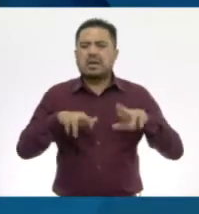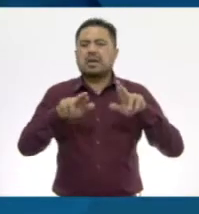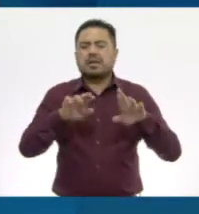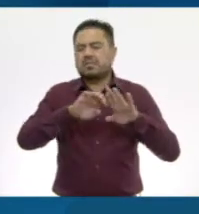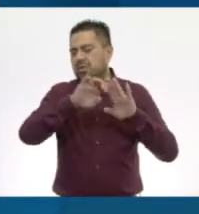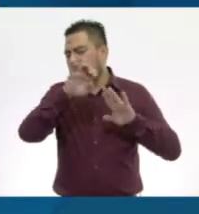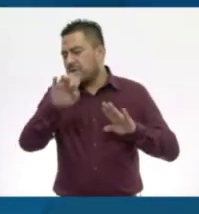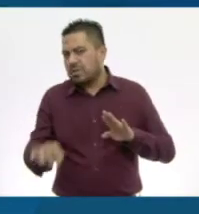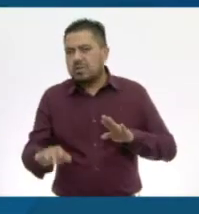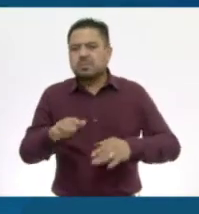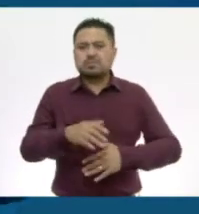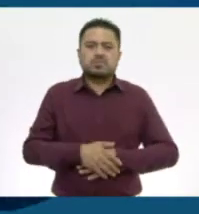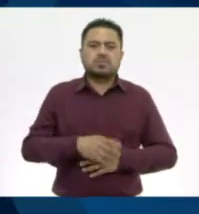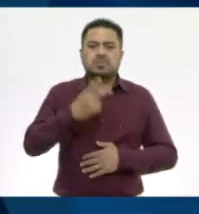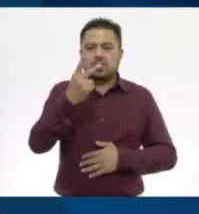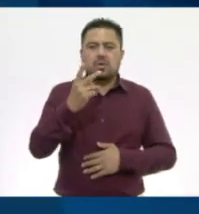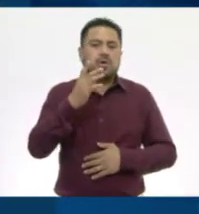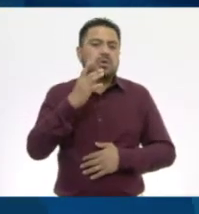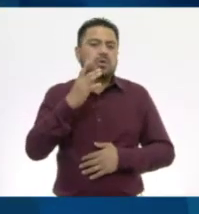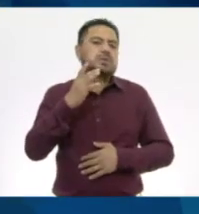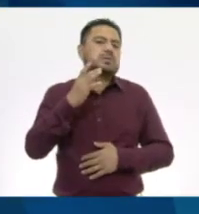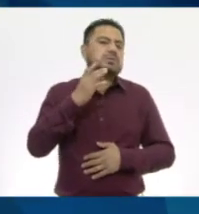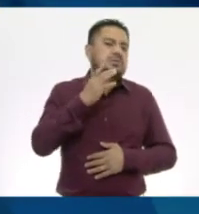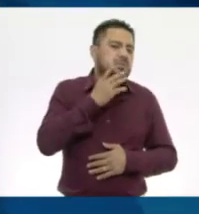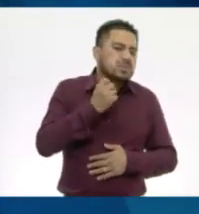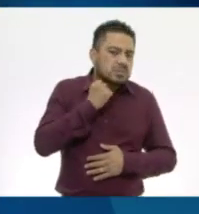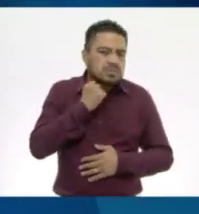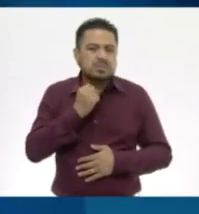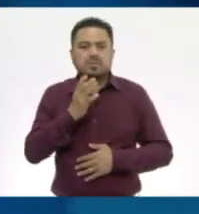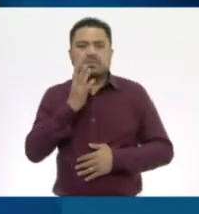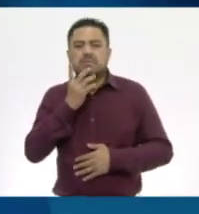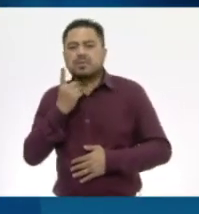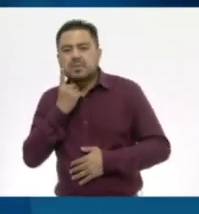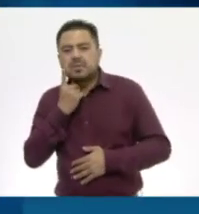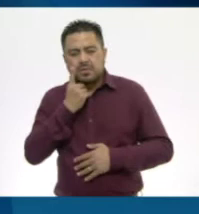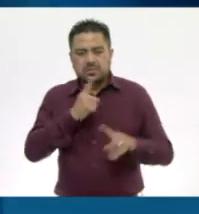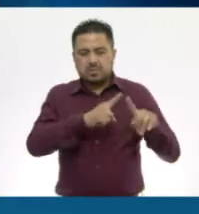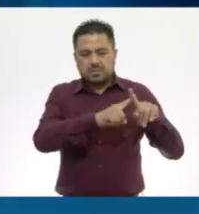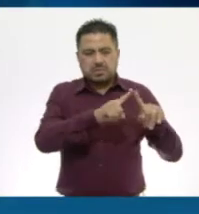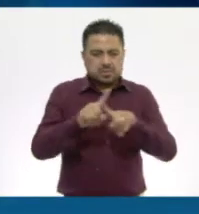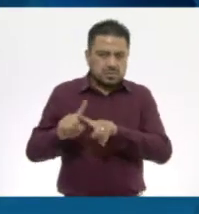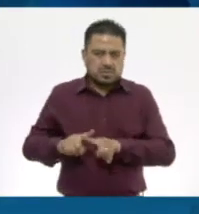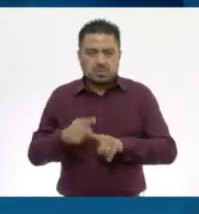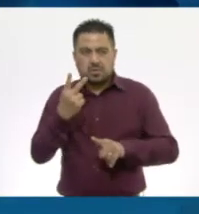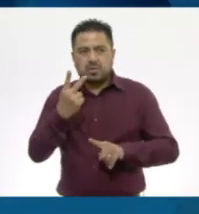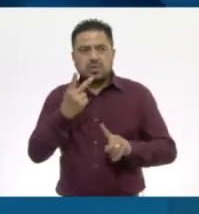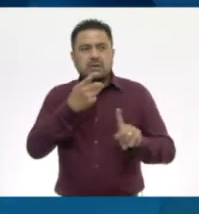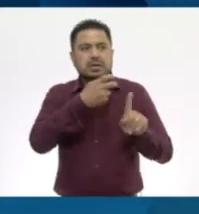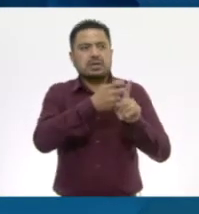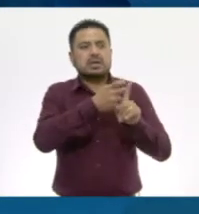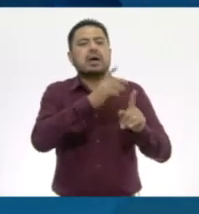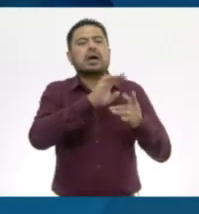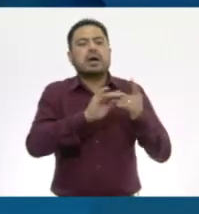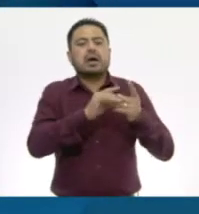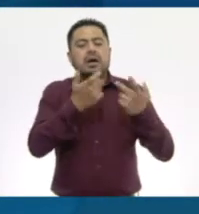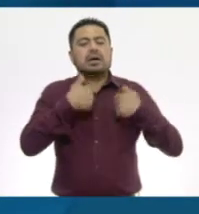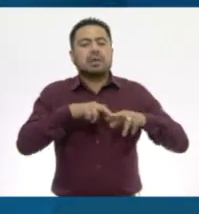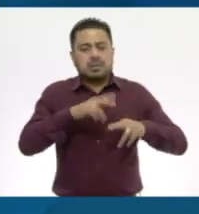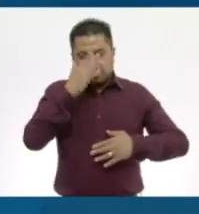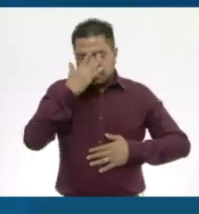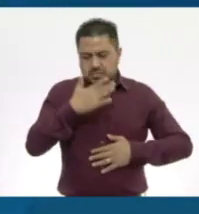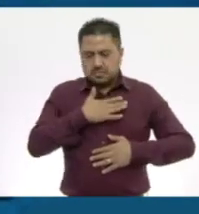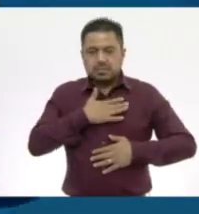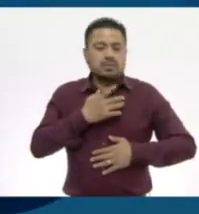ejemplo, 2 cámaras en el Congreso, la Cámara de, ellos le llaman de representantes, para nosotros